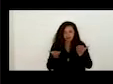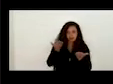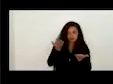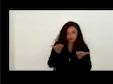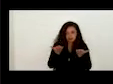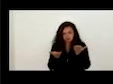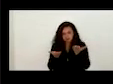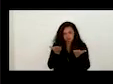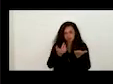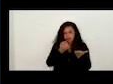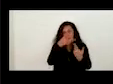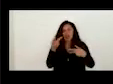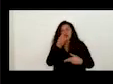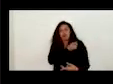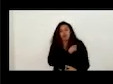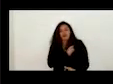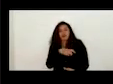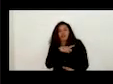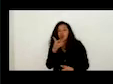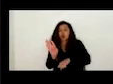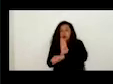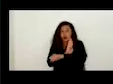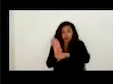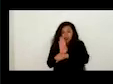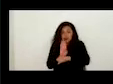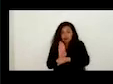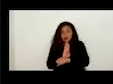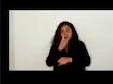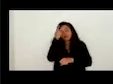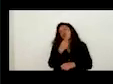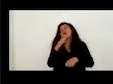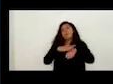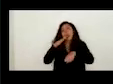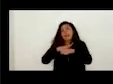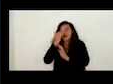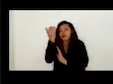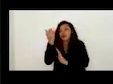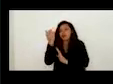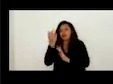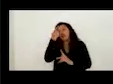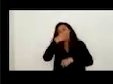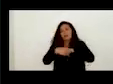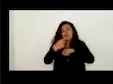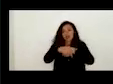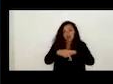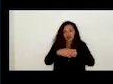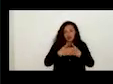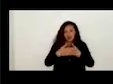genere beneficios a la salud y que minimicemos cada vez más, obviamente, los riesgos de